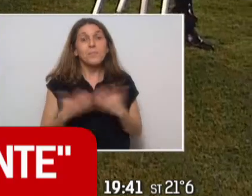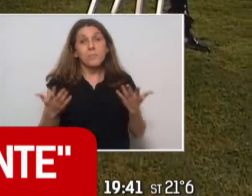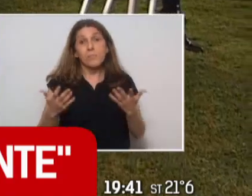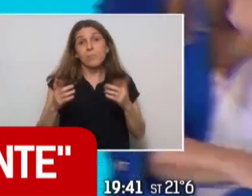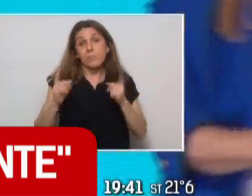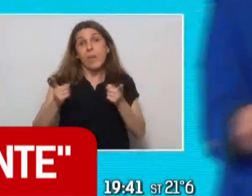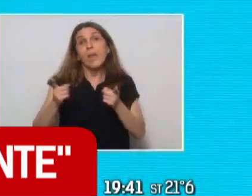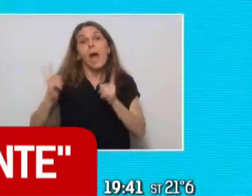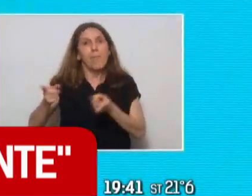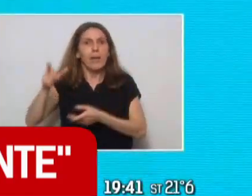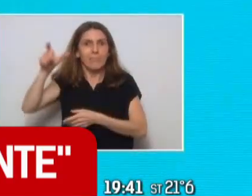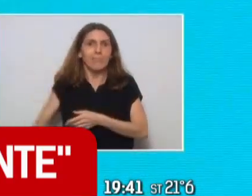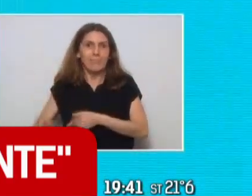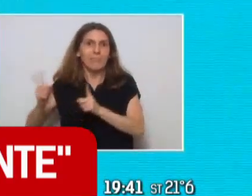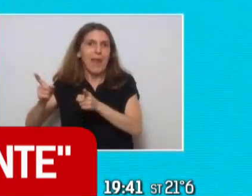escriben libros.